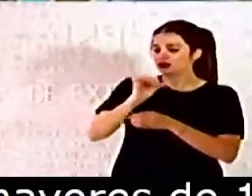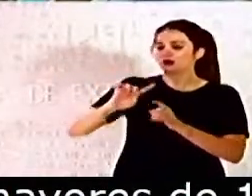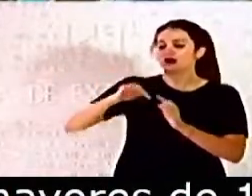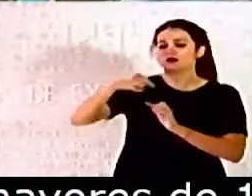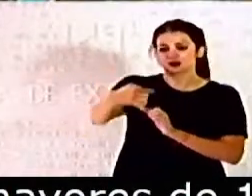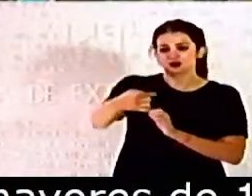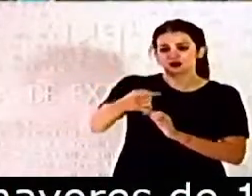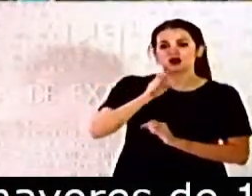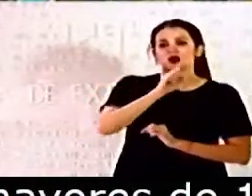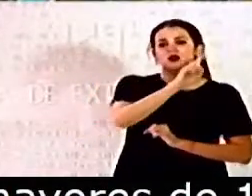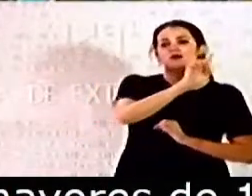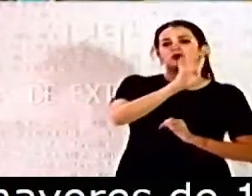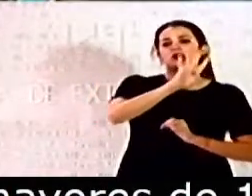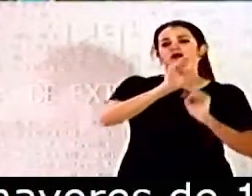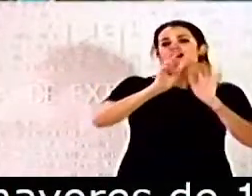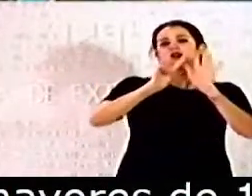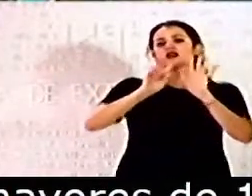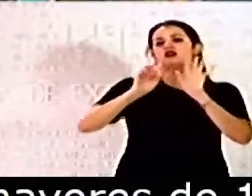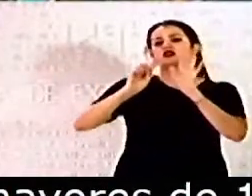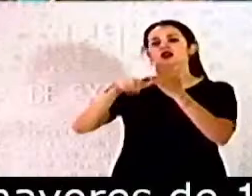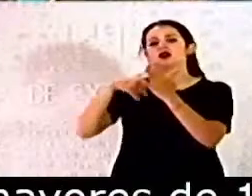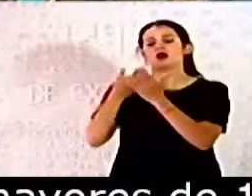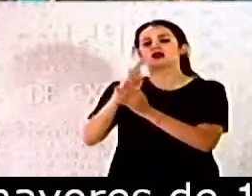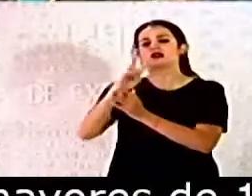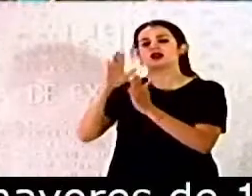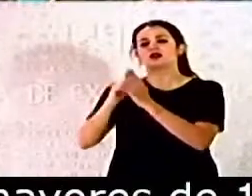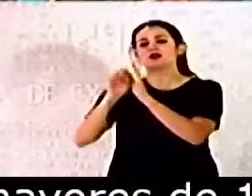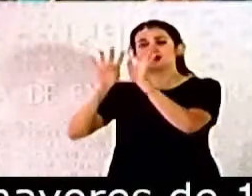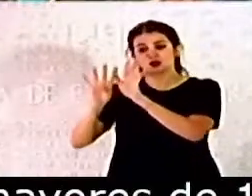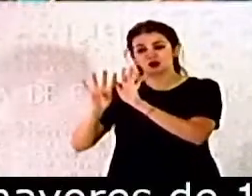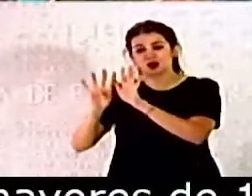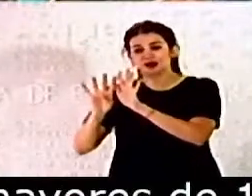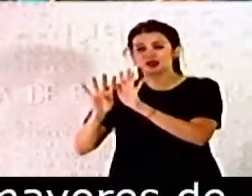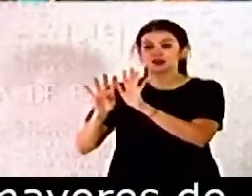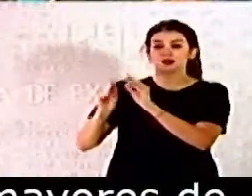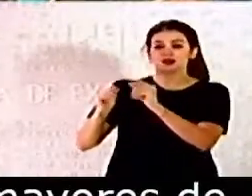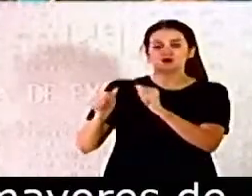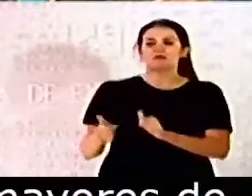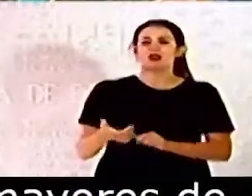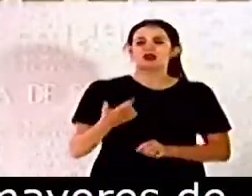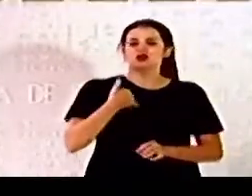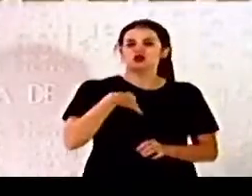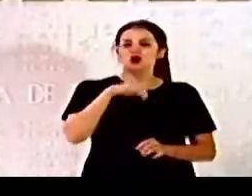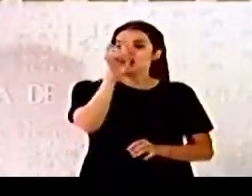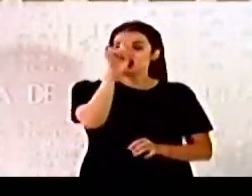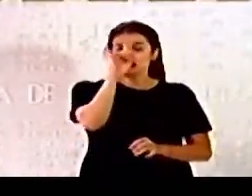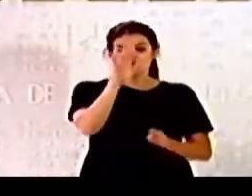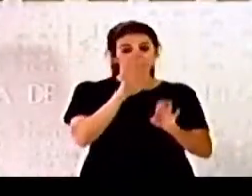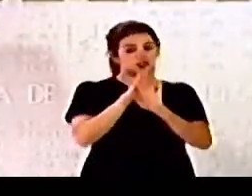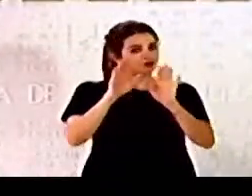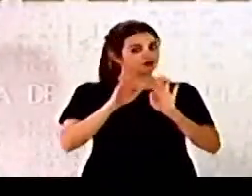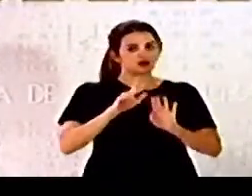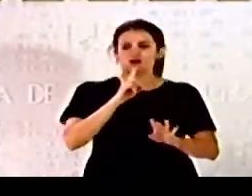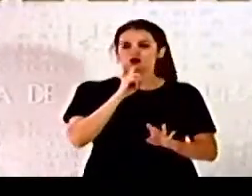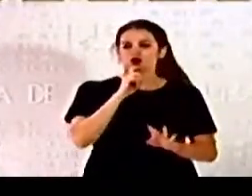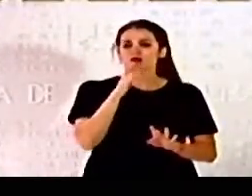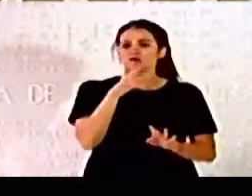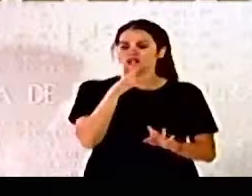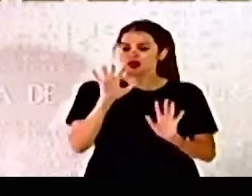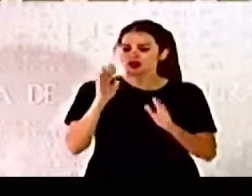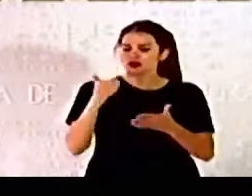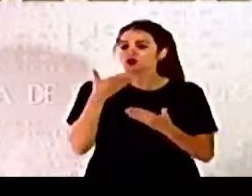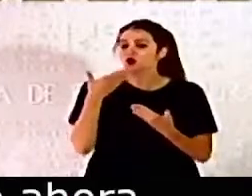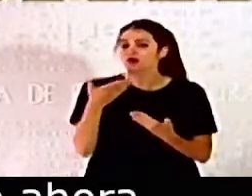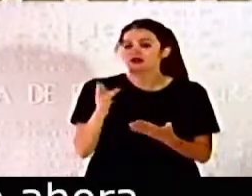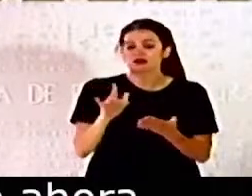desde 1982 hasta 2009. Que supone... No sé finalmente cómo empezará, porque ahora mismo se están dando las agendas para